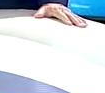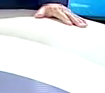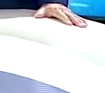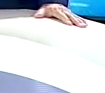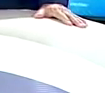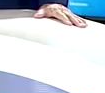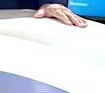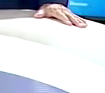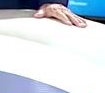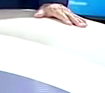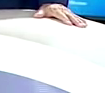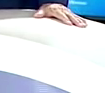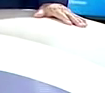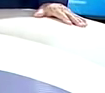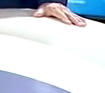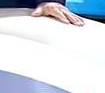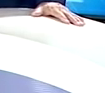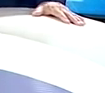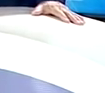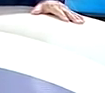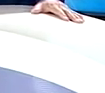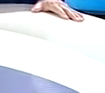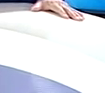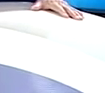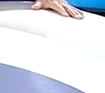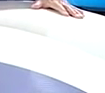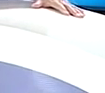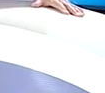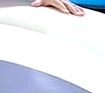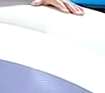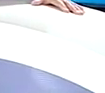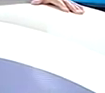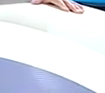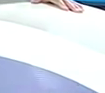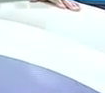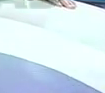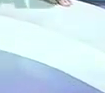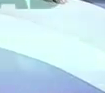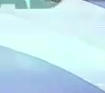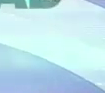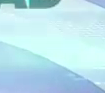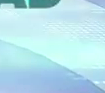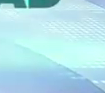mañana. Boom. Boom. Que Dios lo bendiga. Boom.